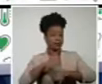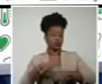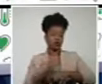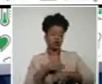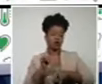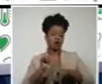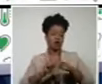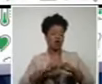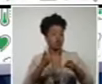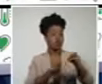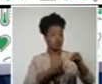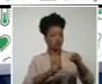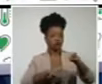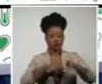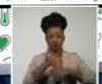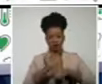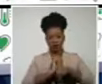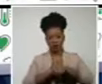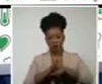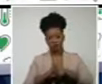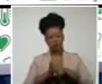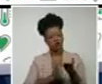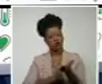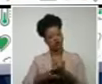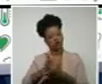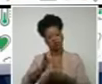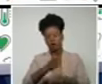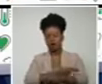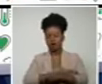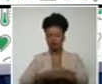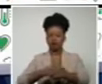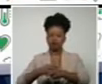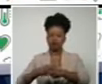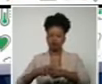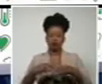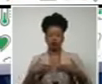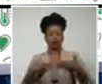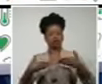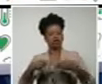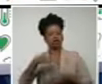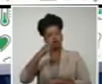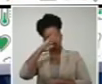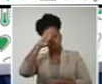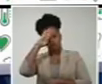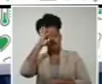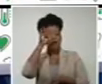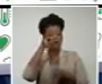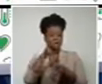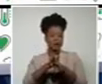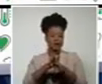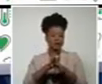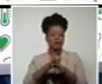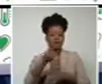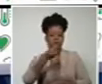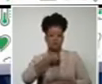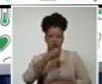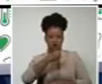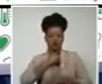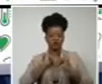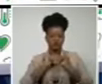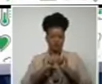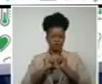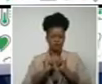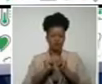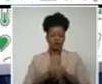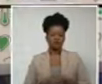continúa escribiéndose con especial altruismo en el país donde comenzó todo, Argelia. La periodista Milenis Torres nos lo cuenta